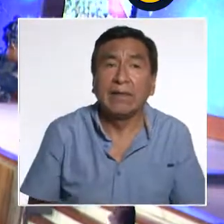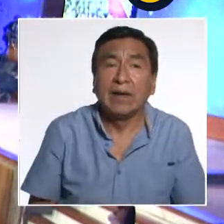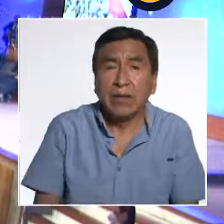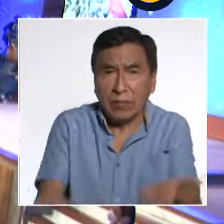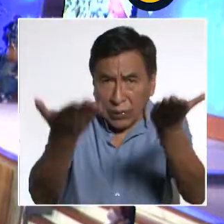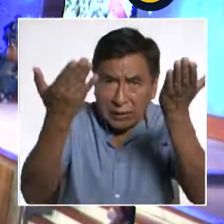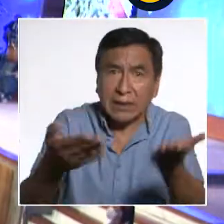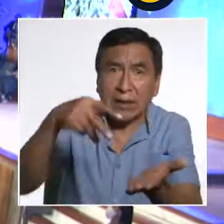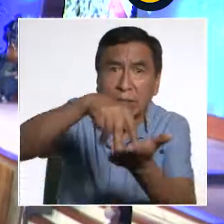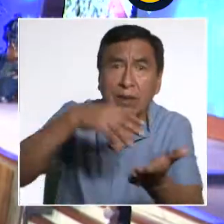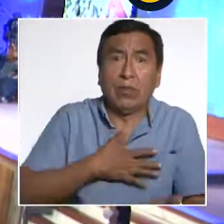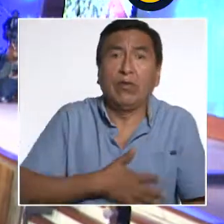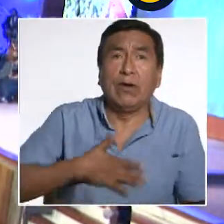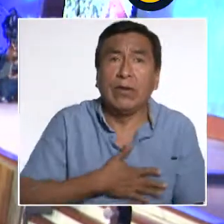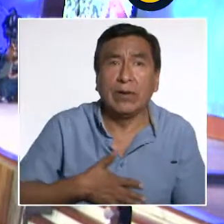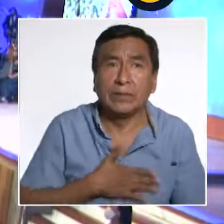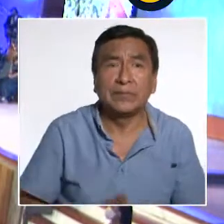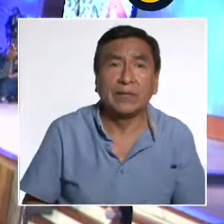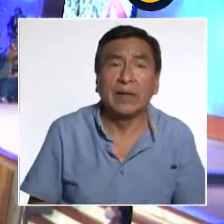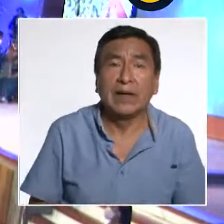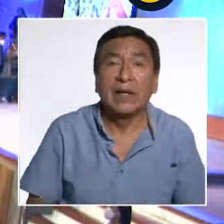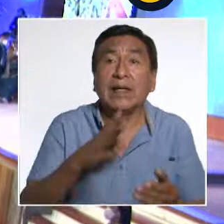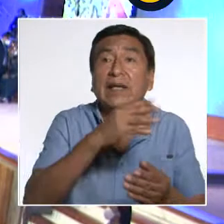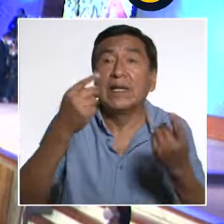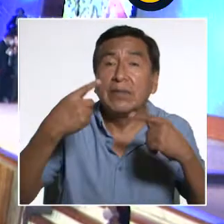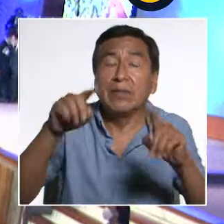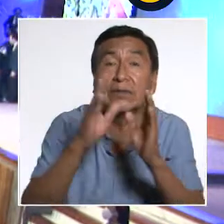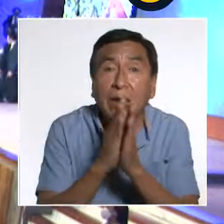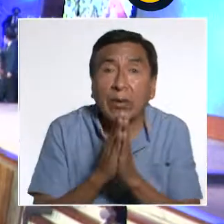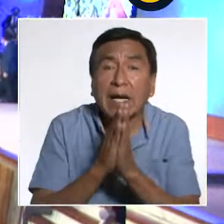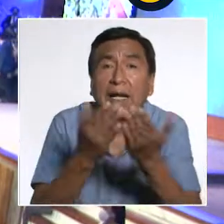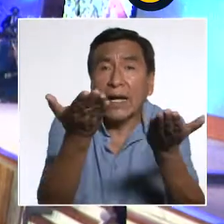Póngase de pie, por favor. Y vamos a estar orando ahí.